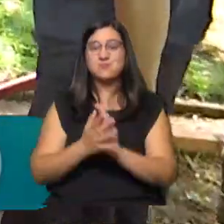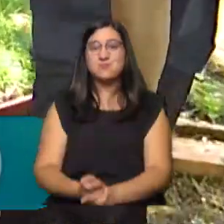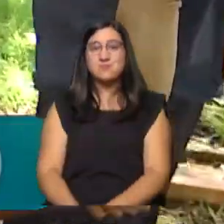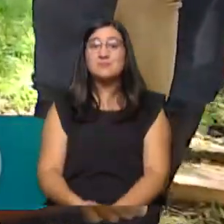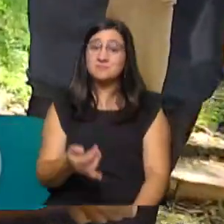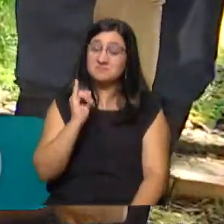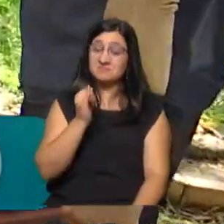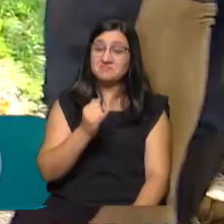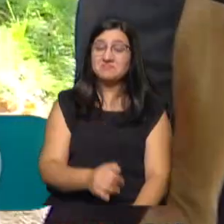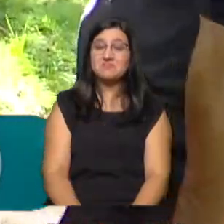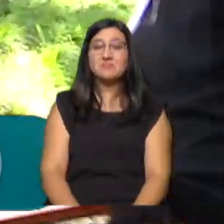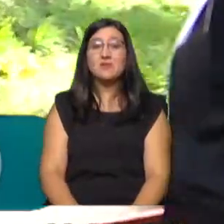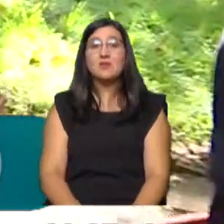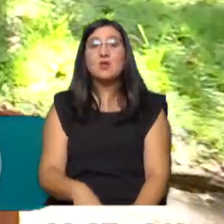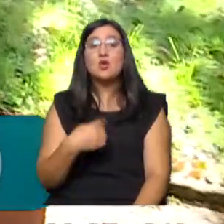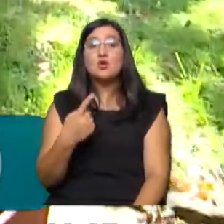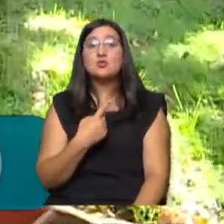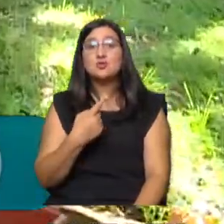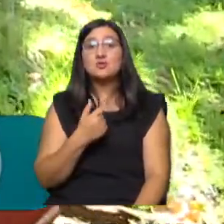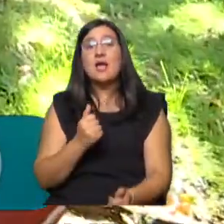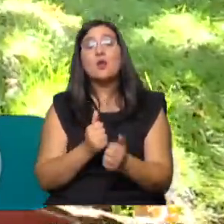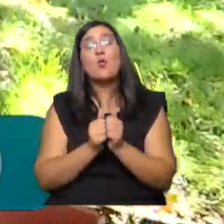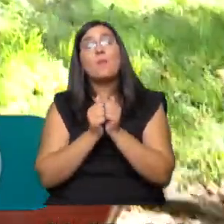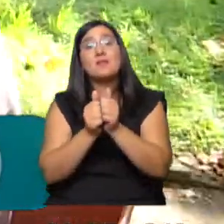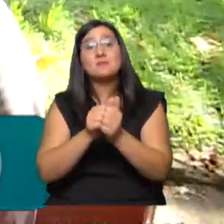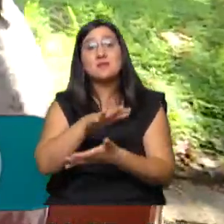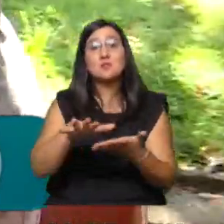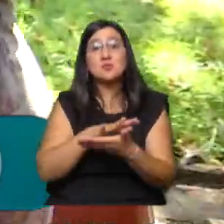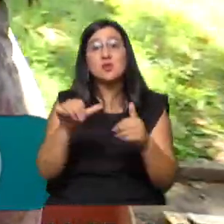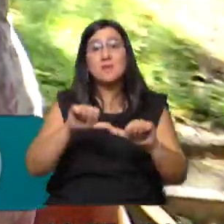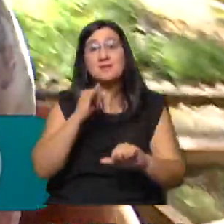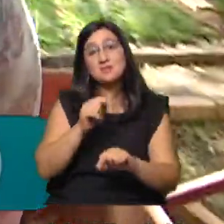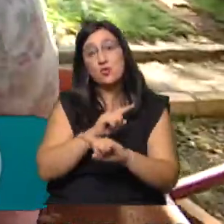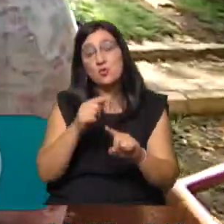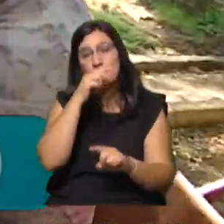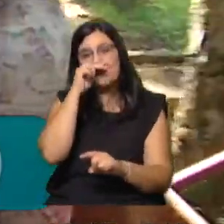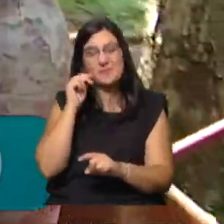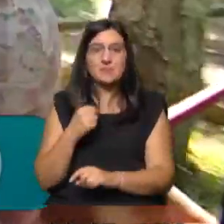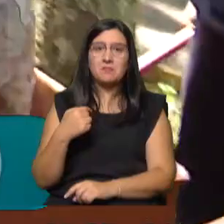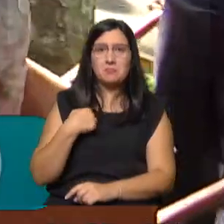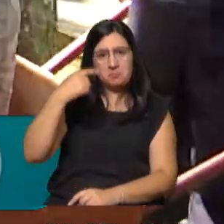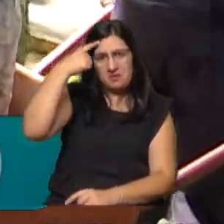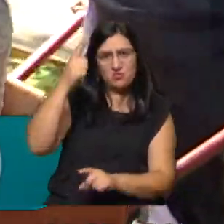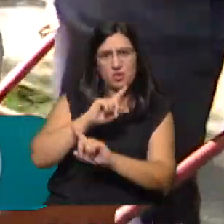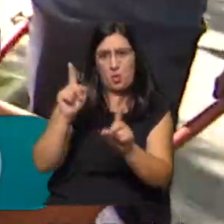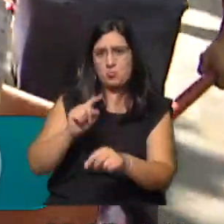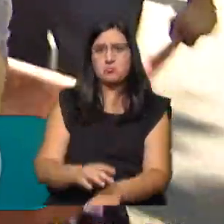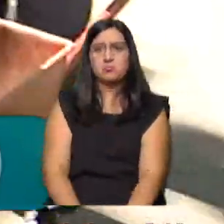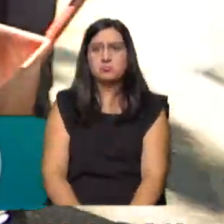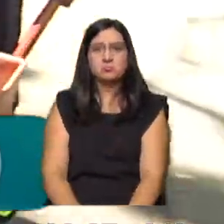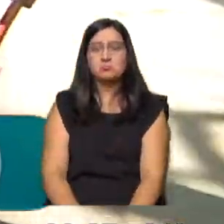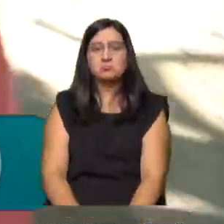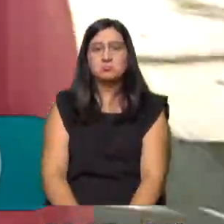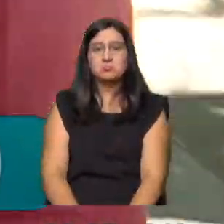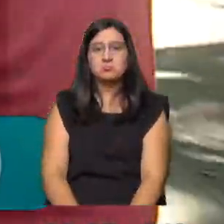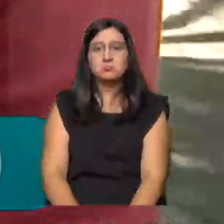Claro. Vecino, ¿somos de estar en las malas los uruguayos y las uruguayas o no? No, pienso que no. Claro, que las